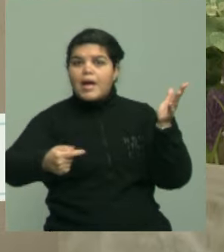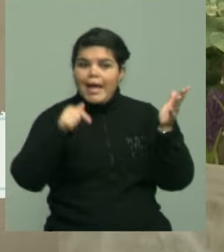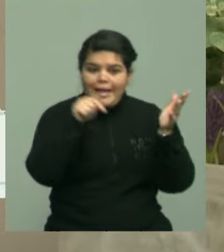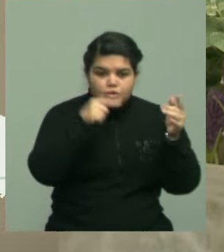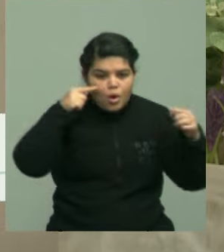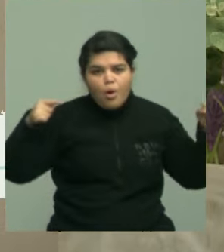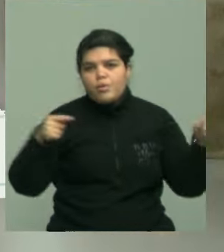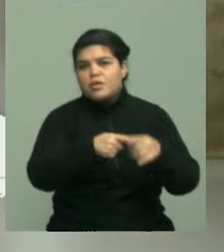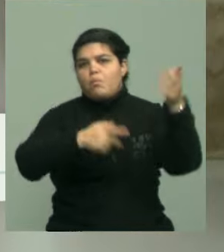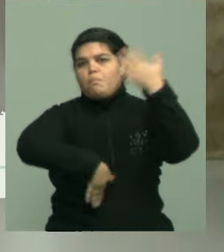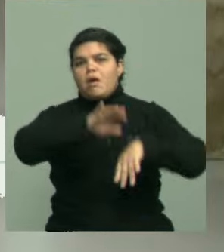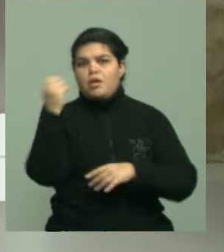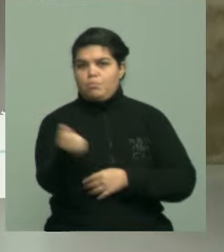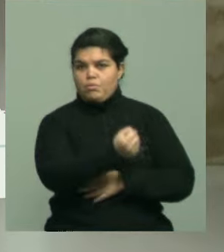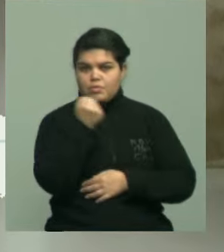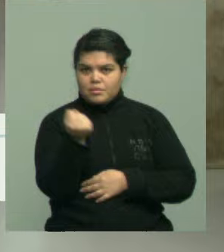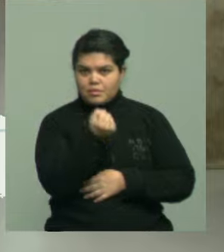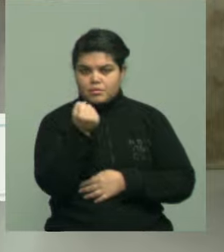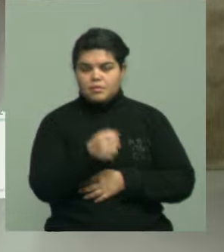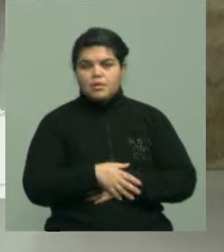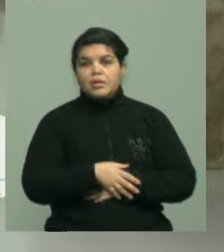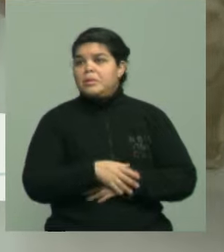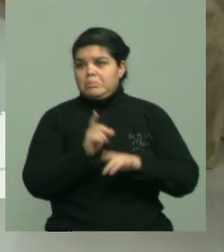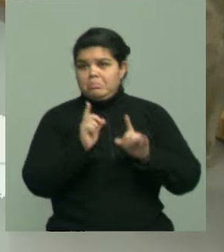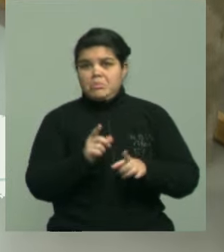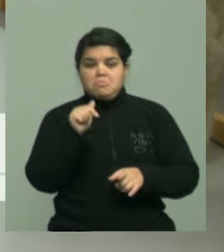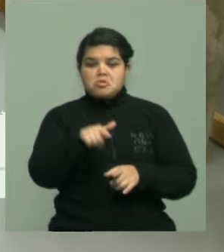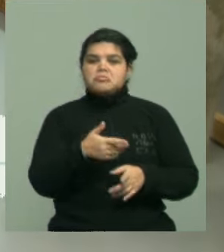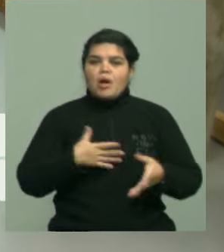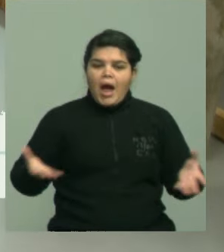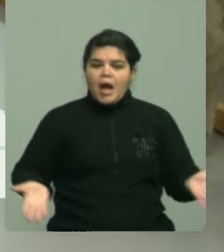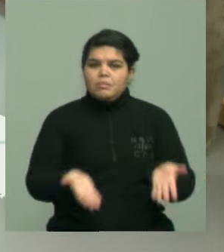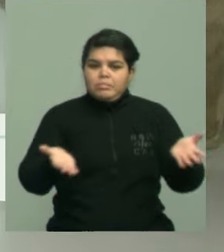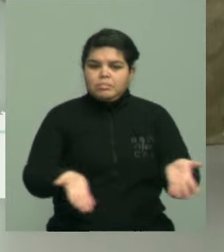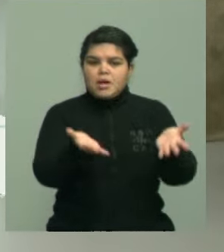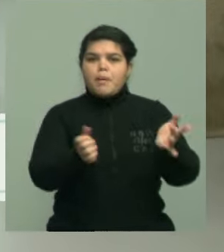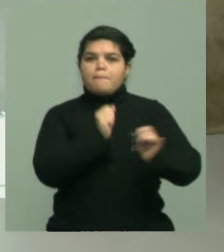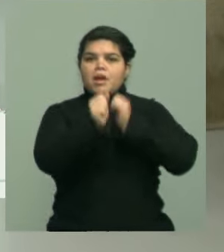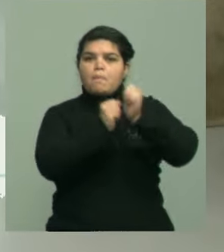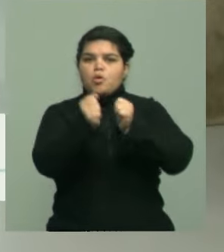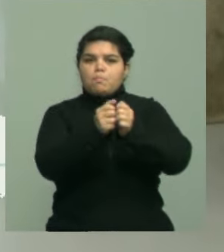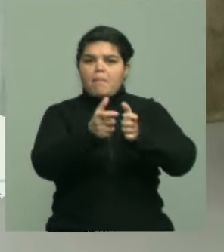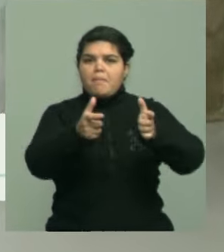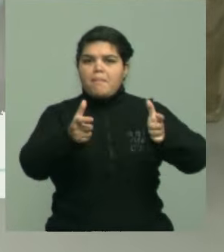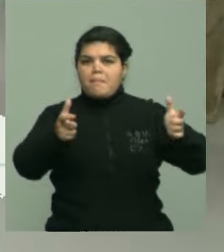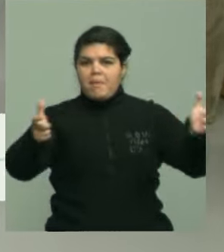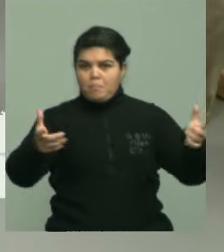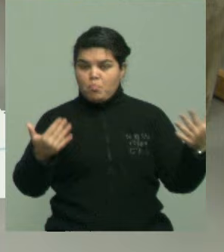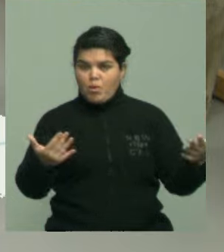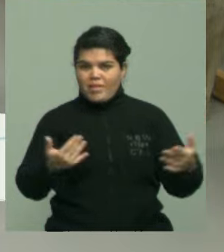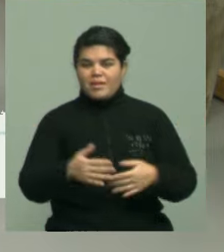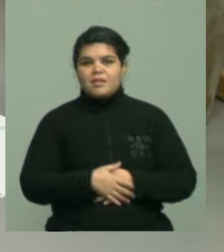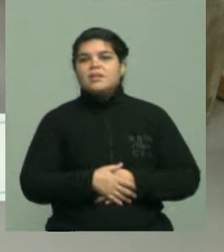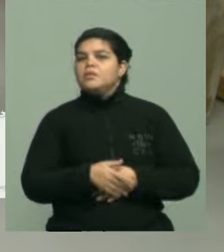ahí de que puede ser una herramienta más para ampliar la matriz productiva. Ya somos una provincia con un gran